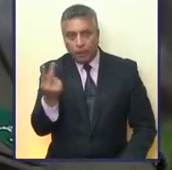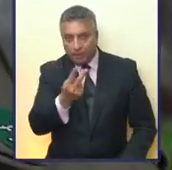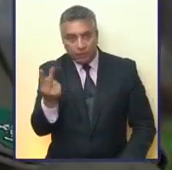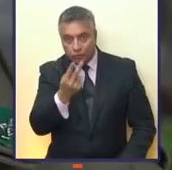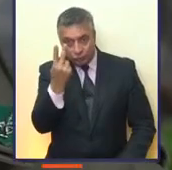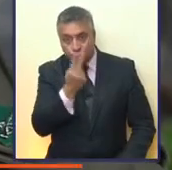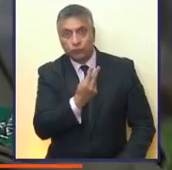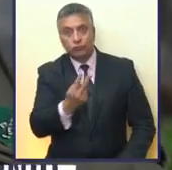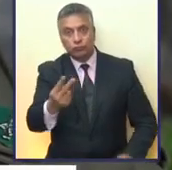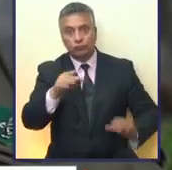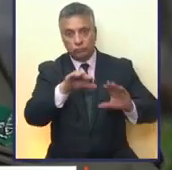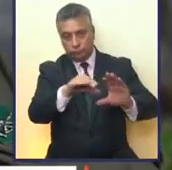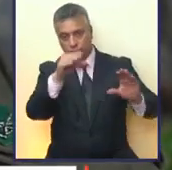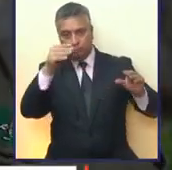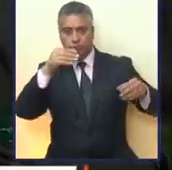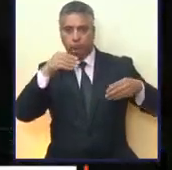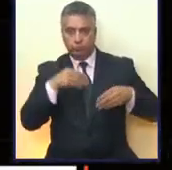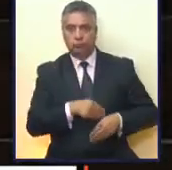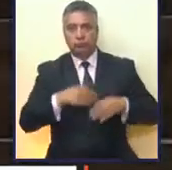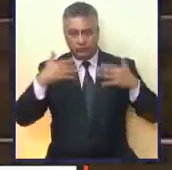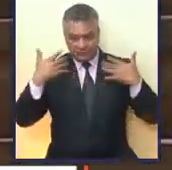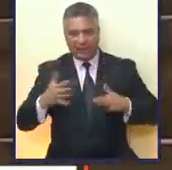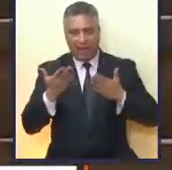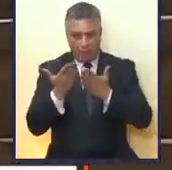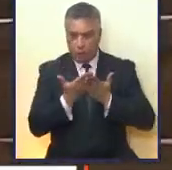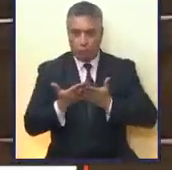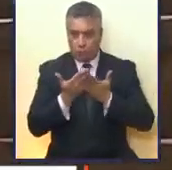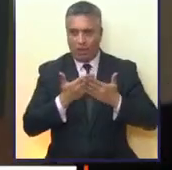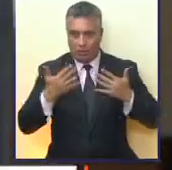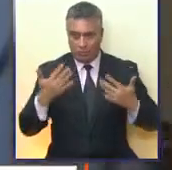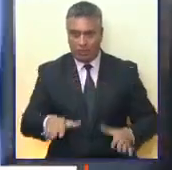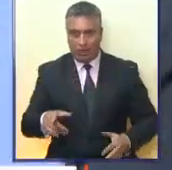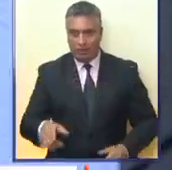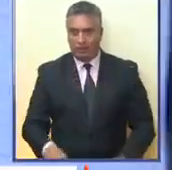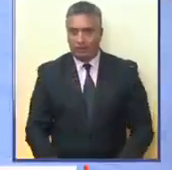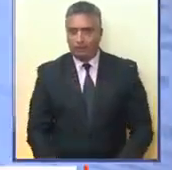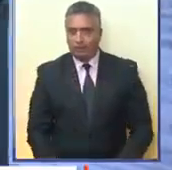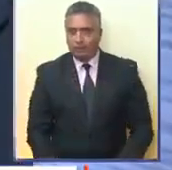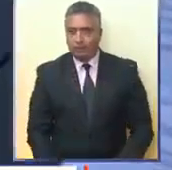cuando sustraen la especie está previamente estudiado.